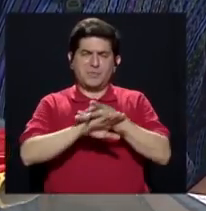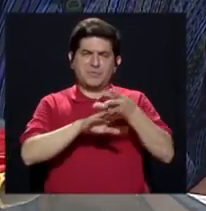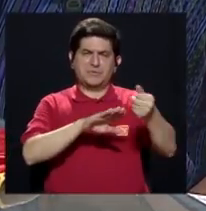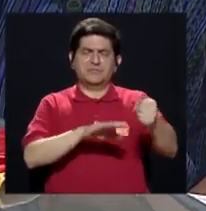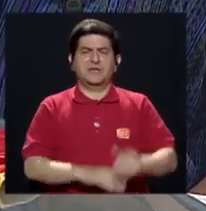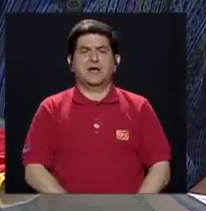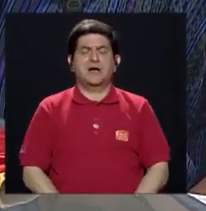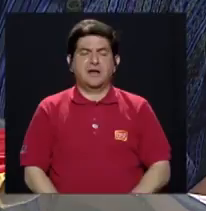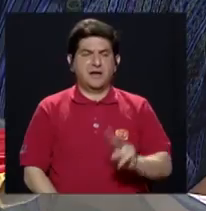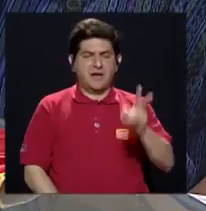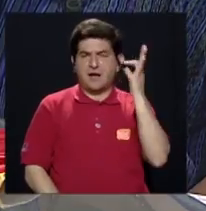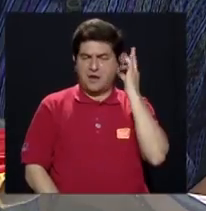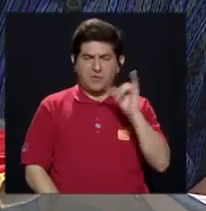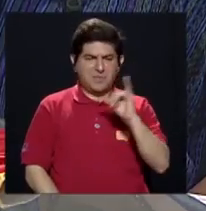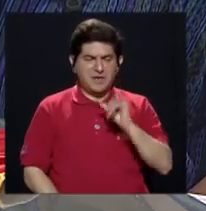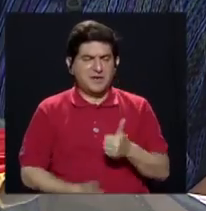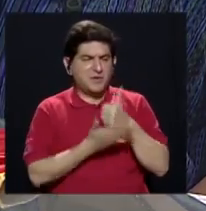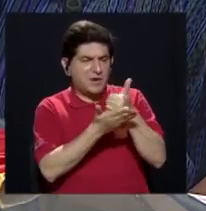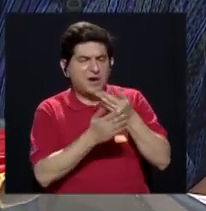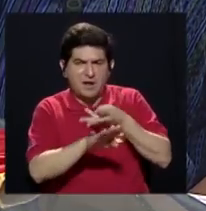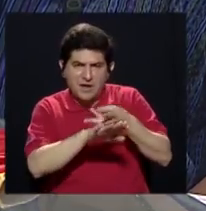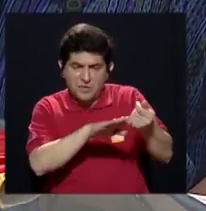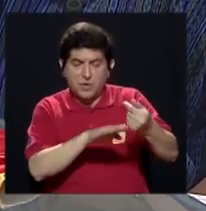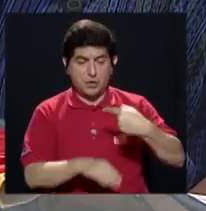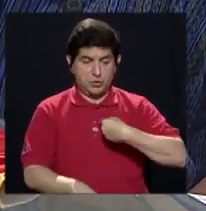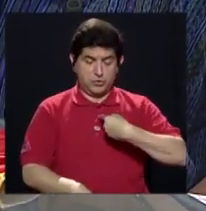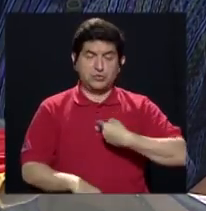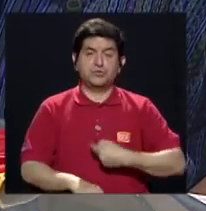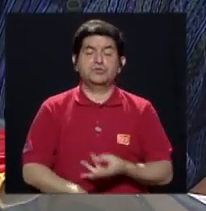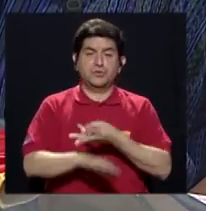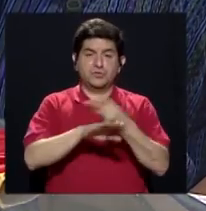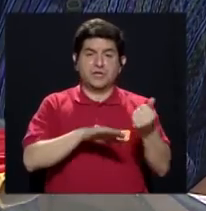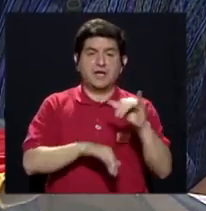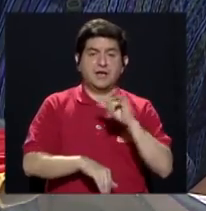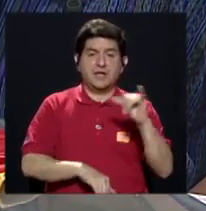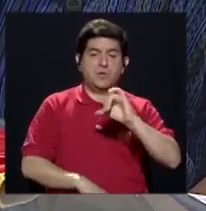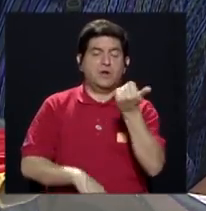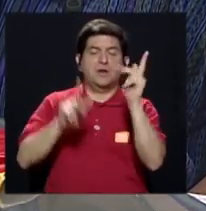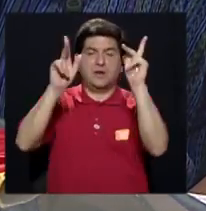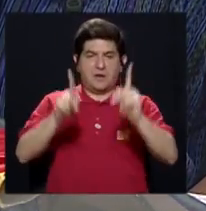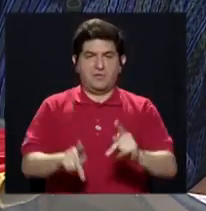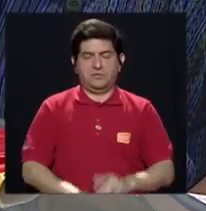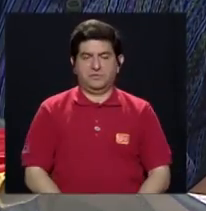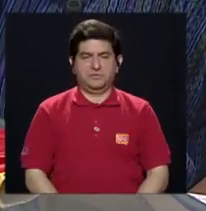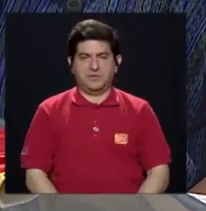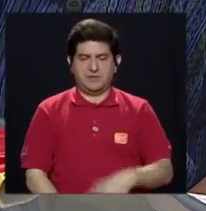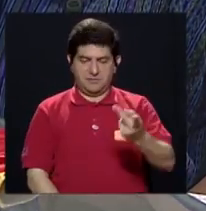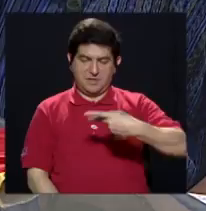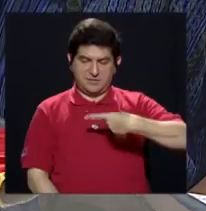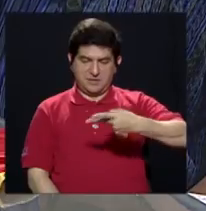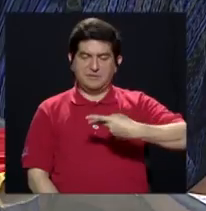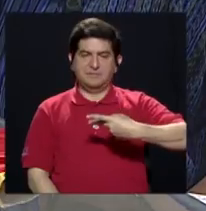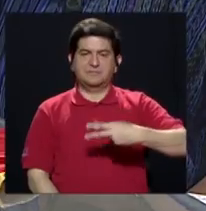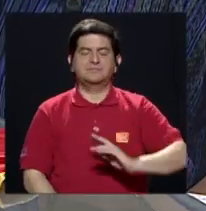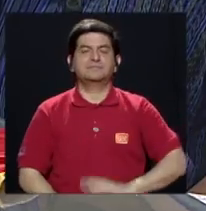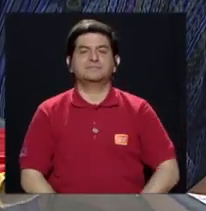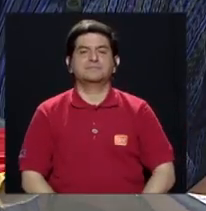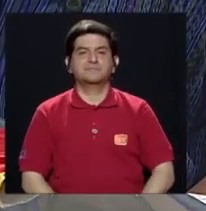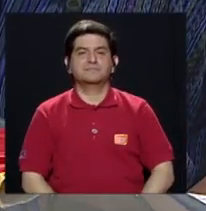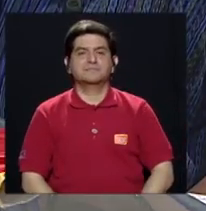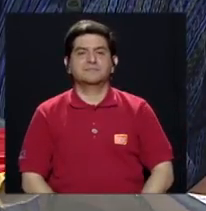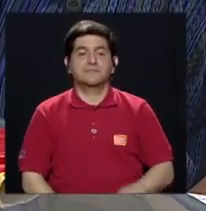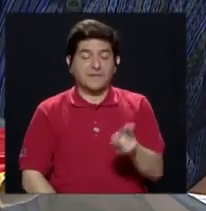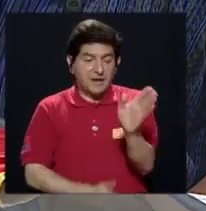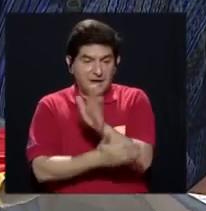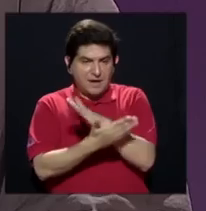sanar a mi compañera si sano yo sanas tú sanas tú y sano yo Entonces eso es